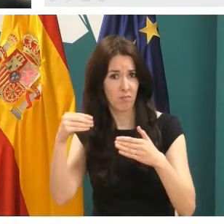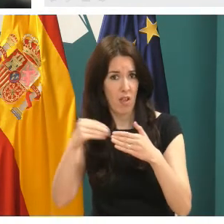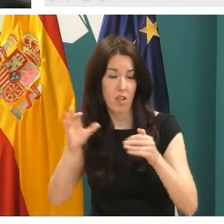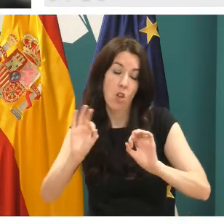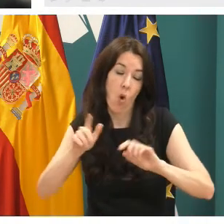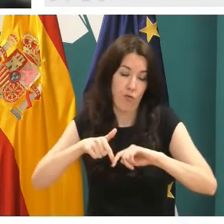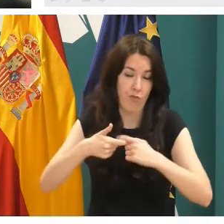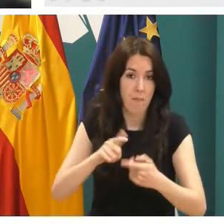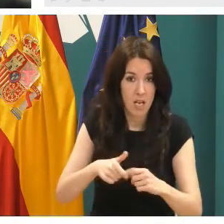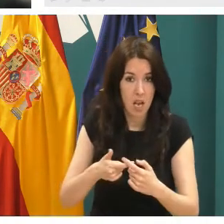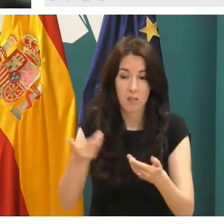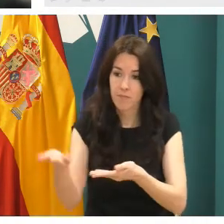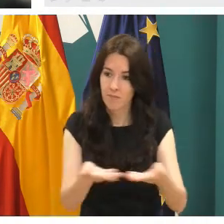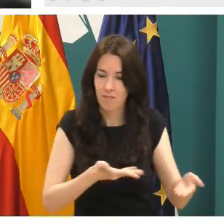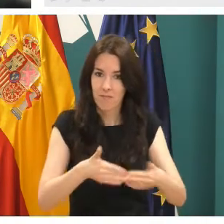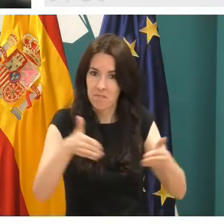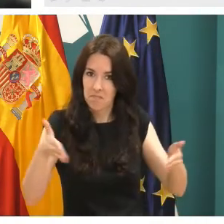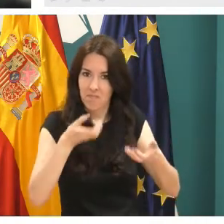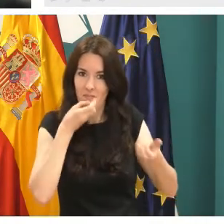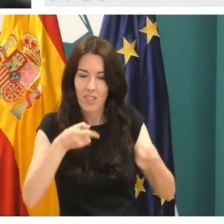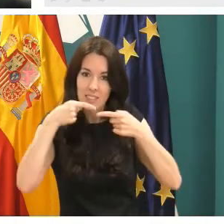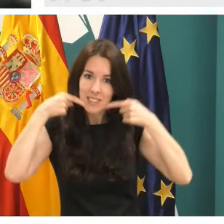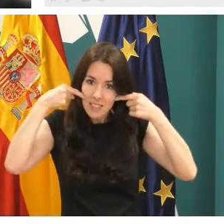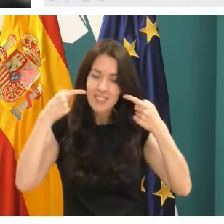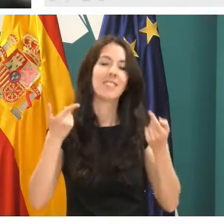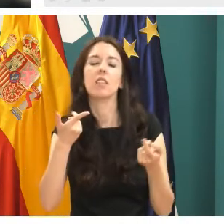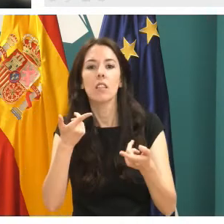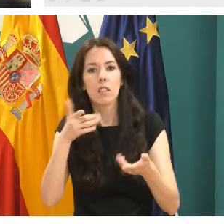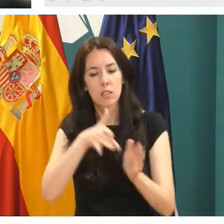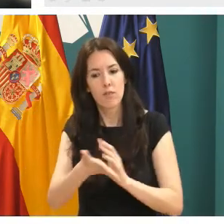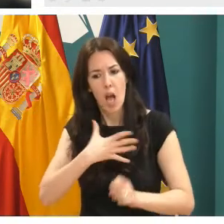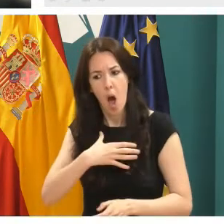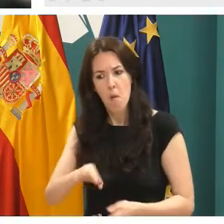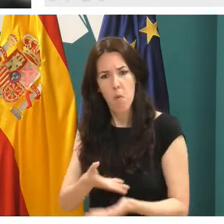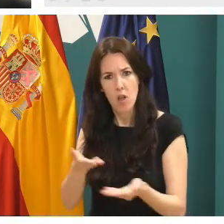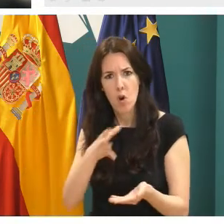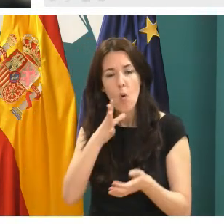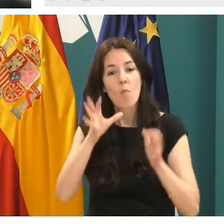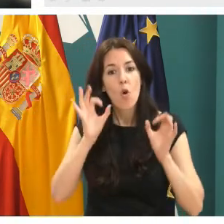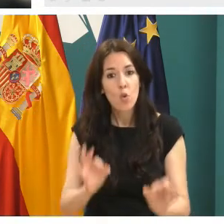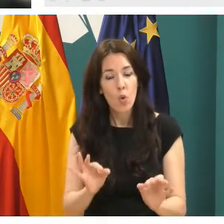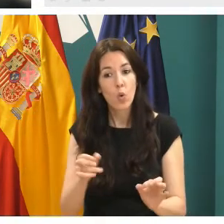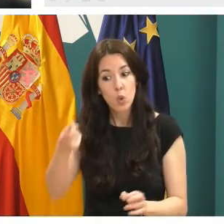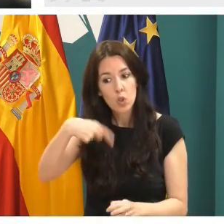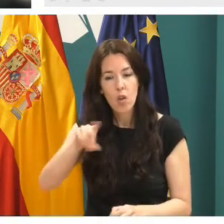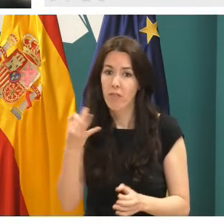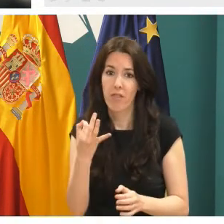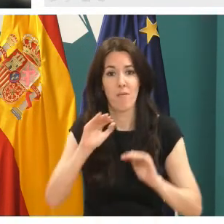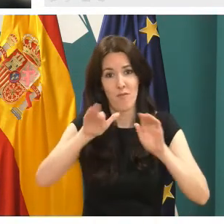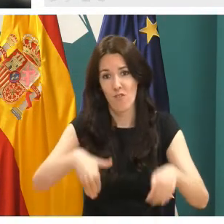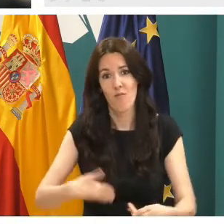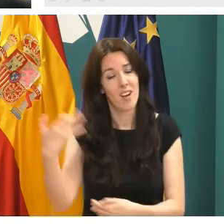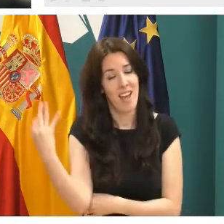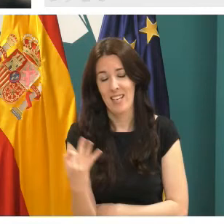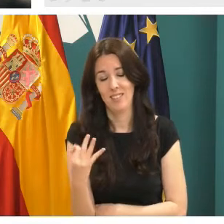familiar. Recibirlo con las puertas abiertas, recibirlos con una sonrisa, mostrarnos dispuestos, porque justamente van a tener que volver,